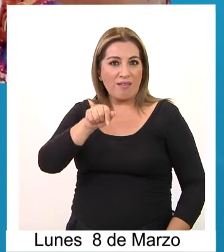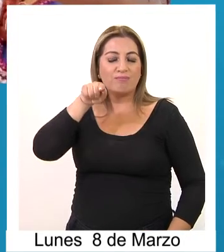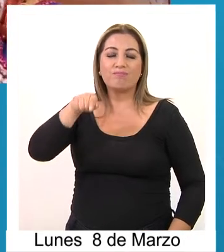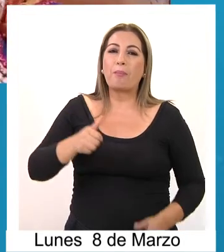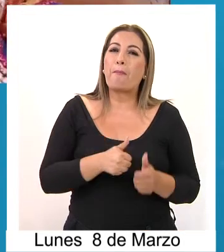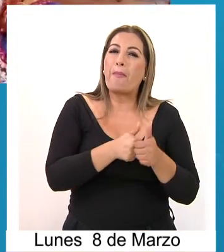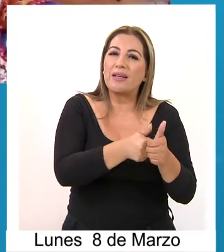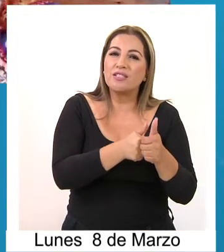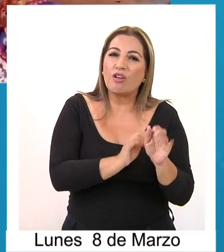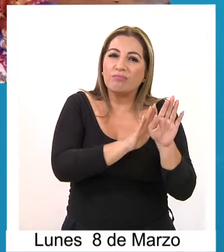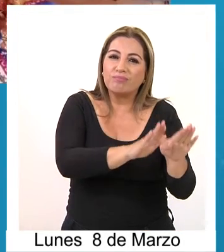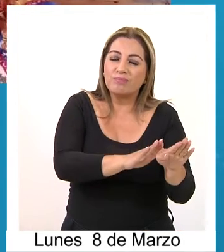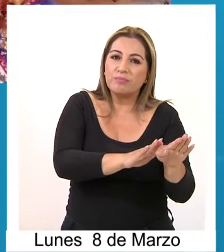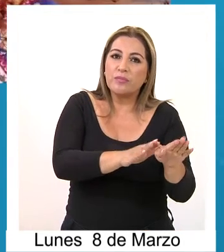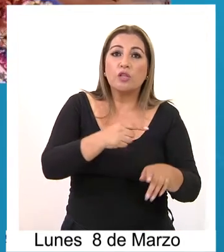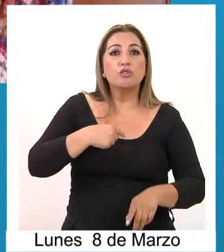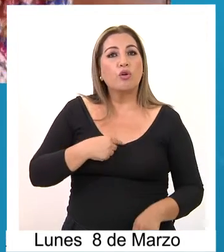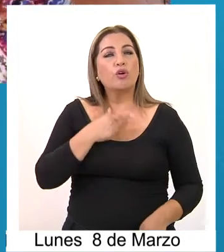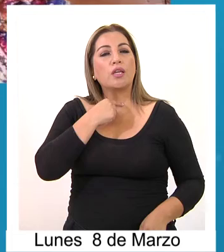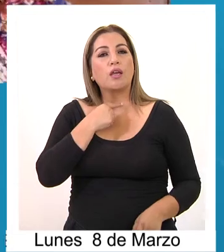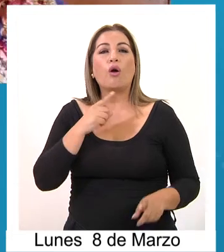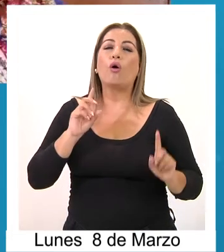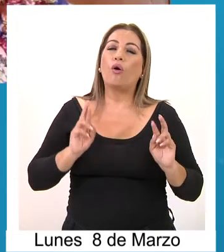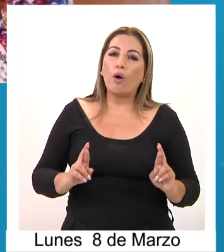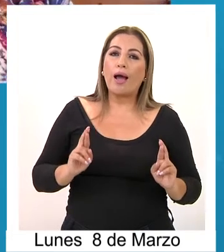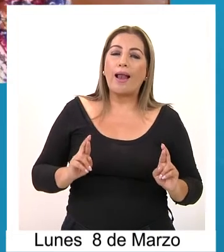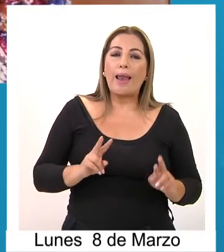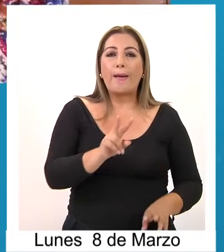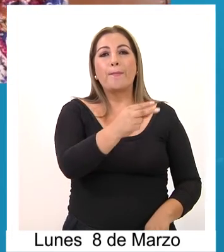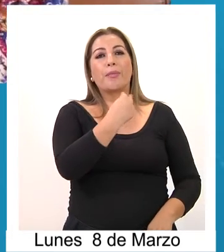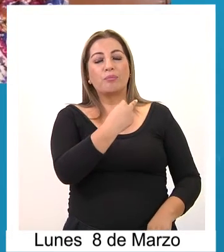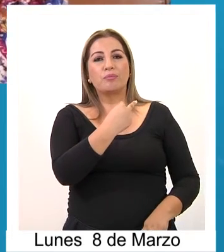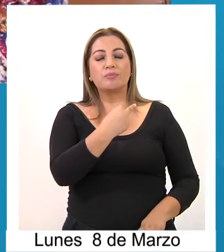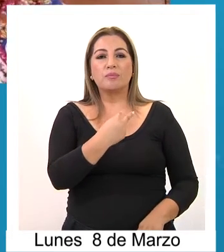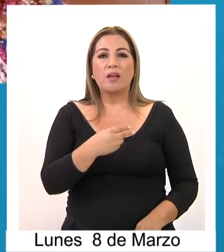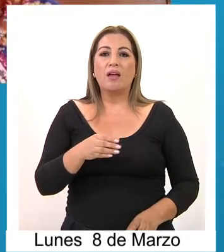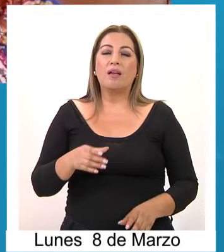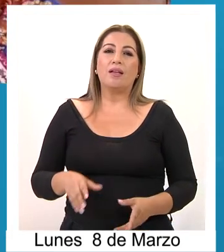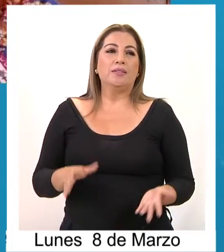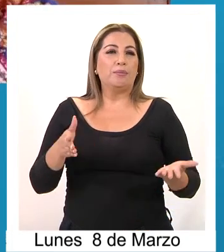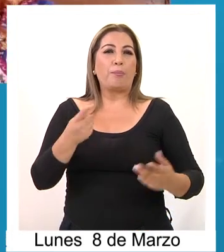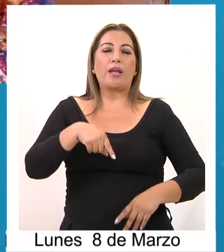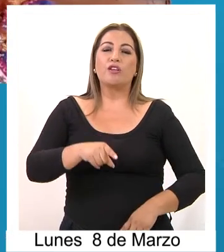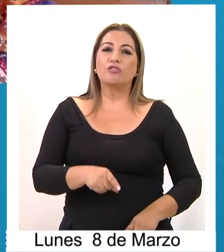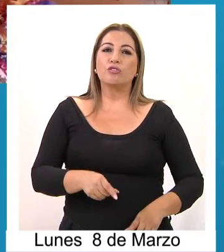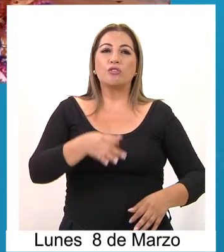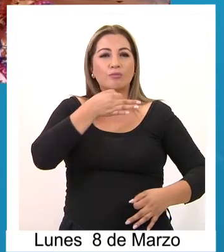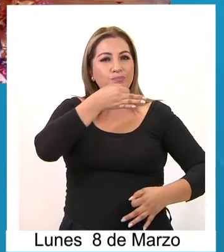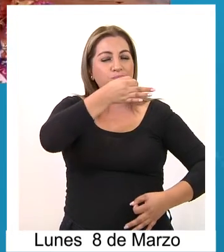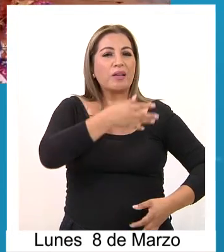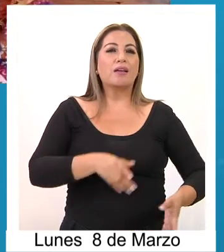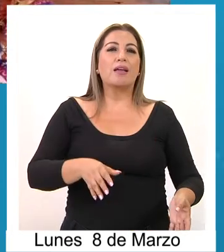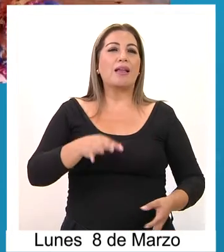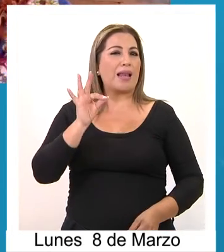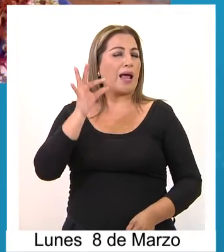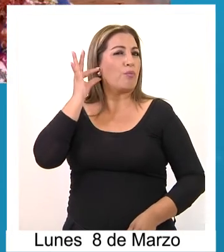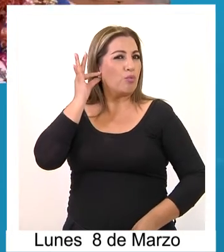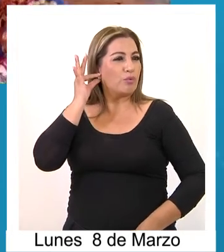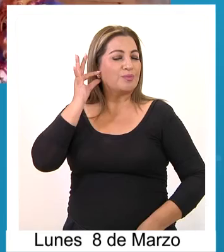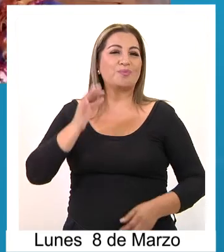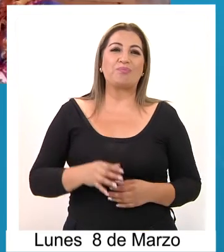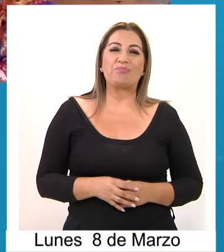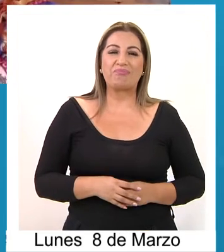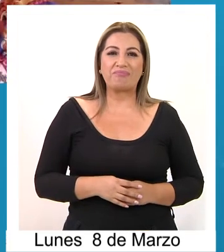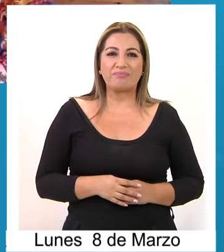en esto. Y yo espero que se tome en cuenta, porque creo que aquí la voz de los expertos para dar cabida a la voz de la mujer, en este